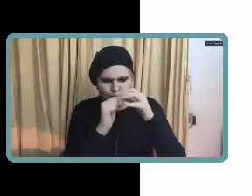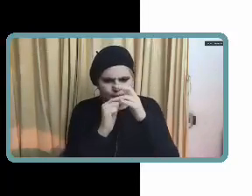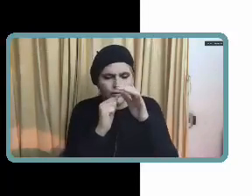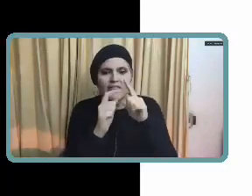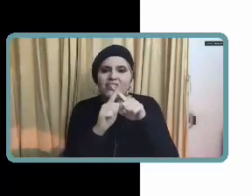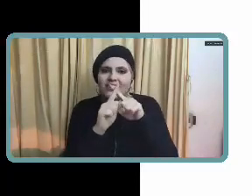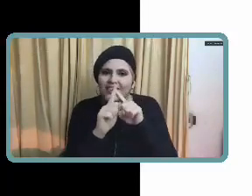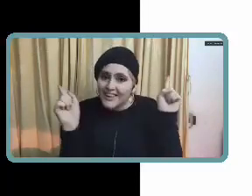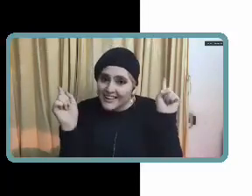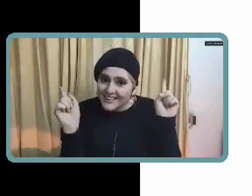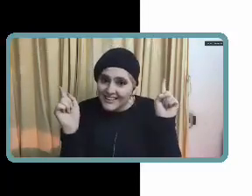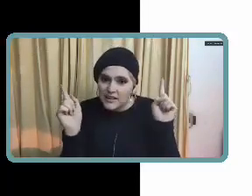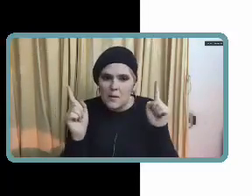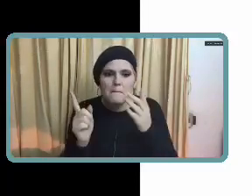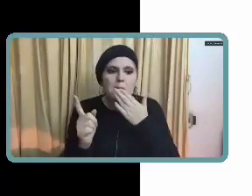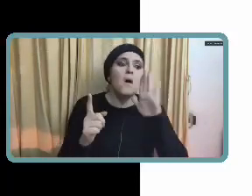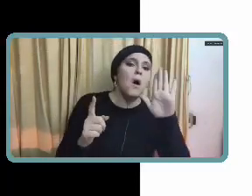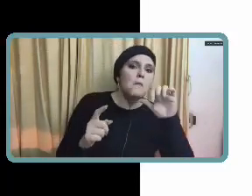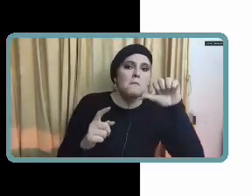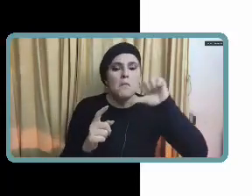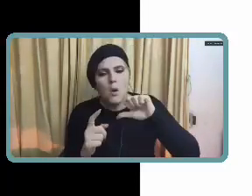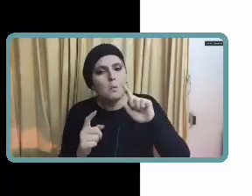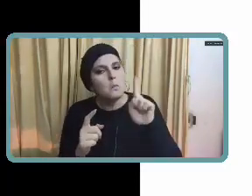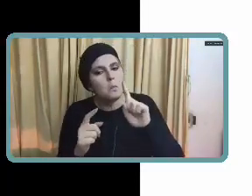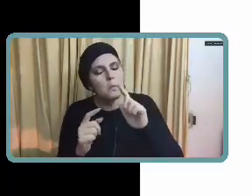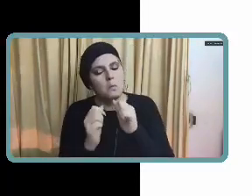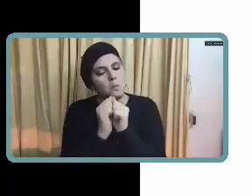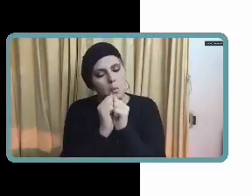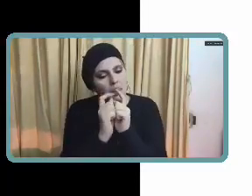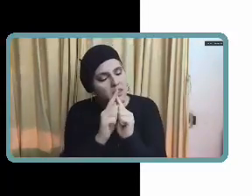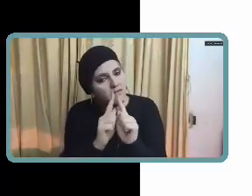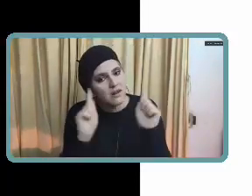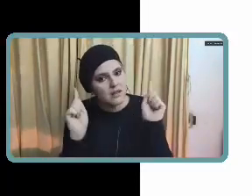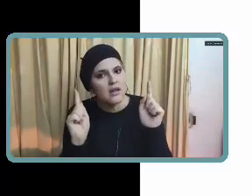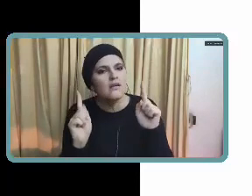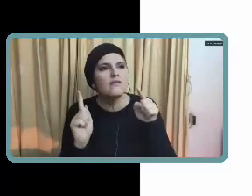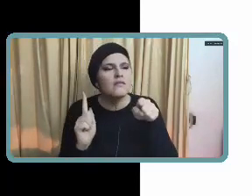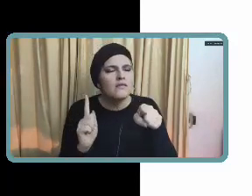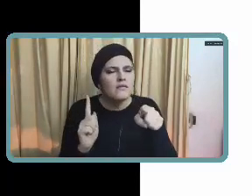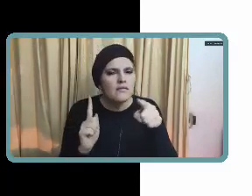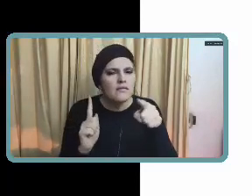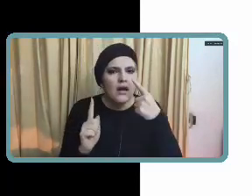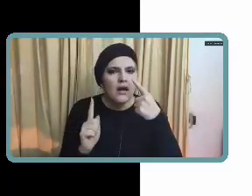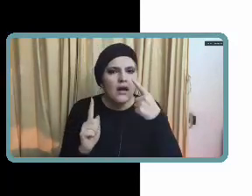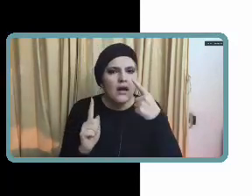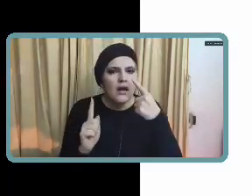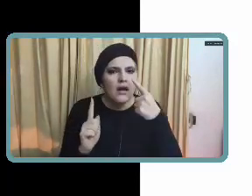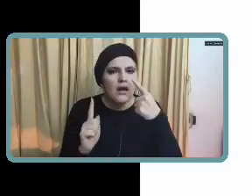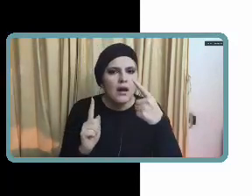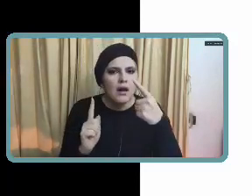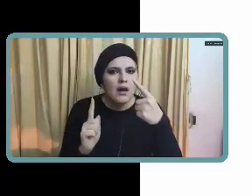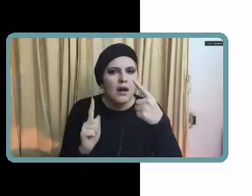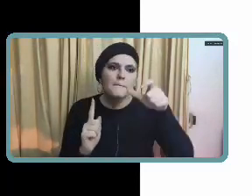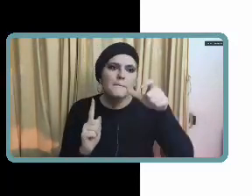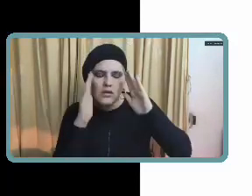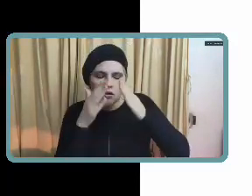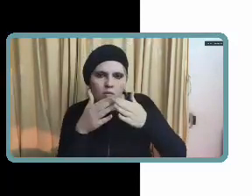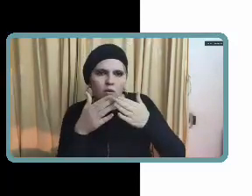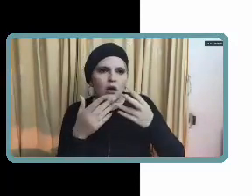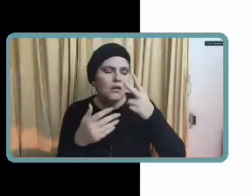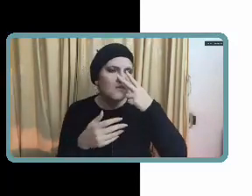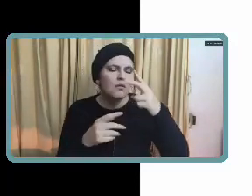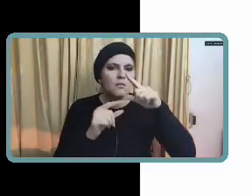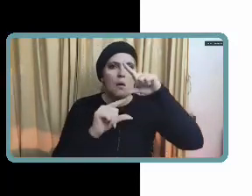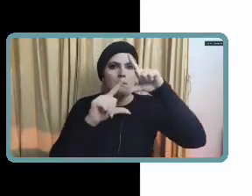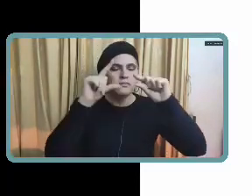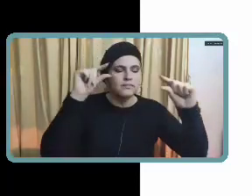explica por qué una persona autista puede ver un código de 20 letras y números, mayúsculas y minúsculas, verlo una vez